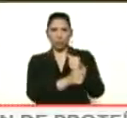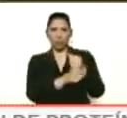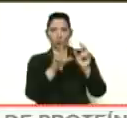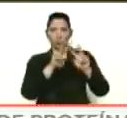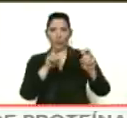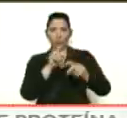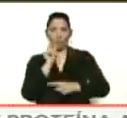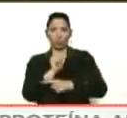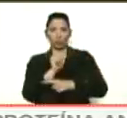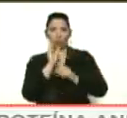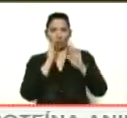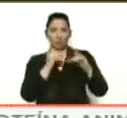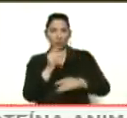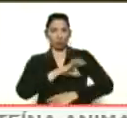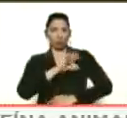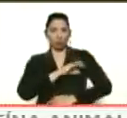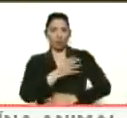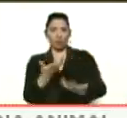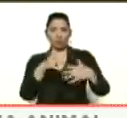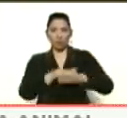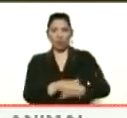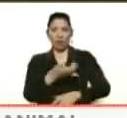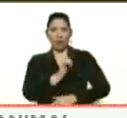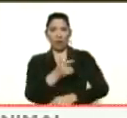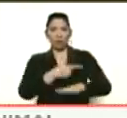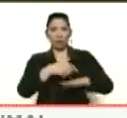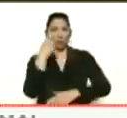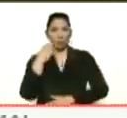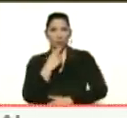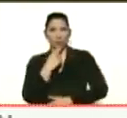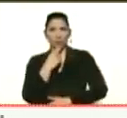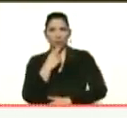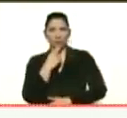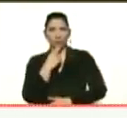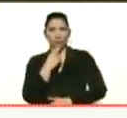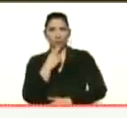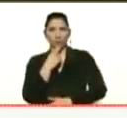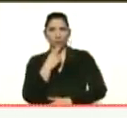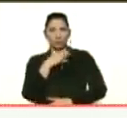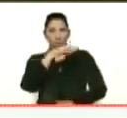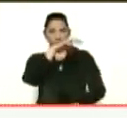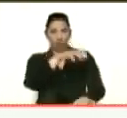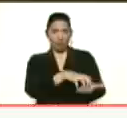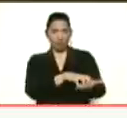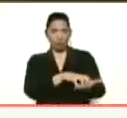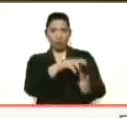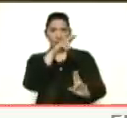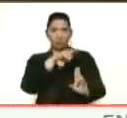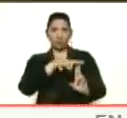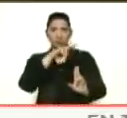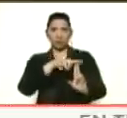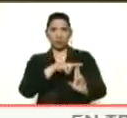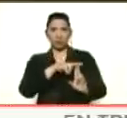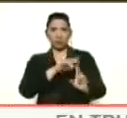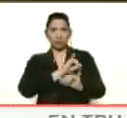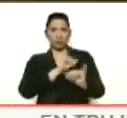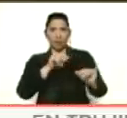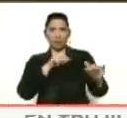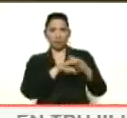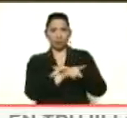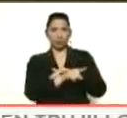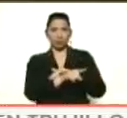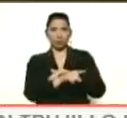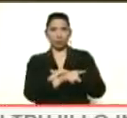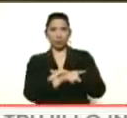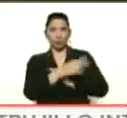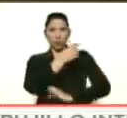punto de atención social integral con el que cuenta el gobierno bolivariano en el estado Táchira y fue ingresada en